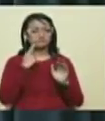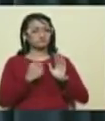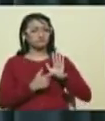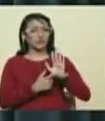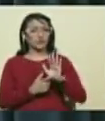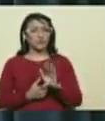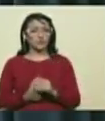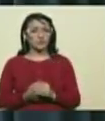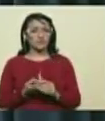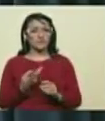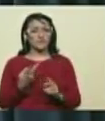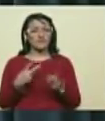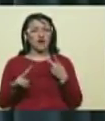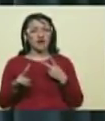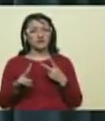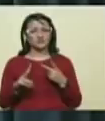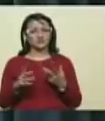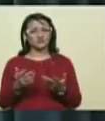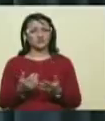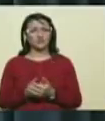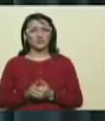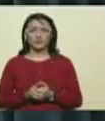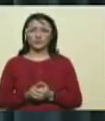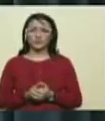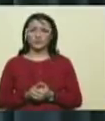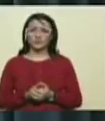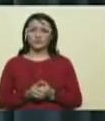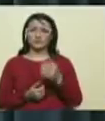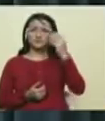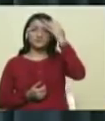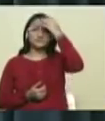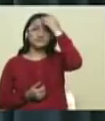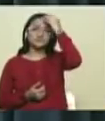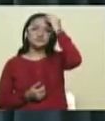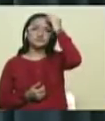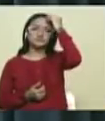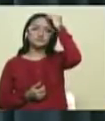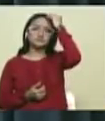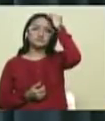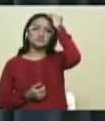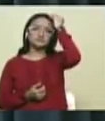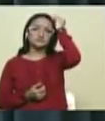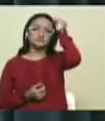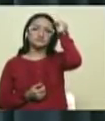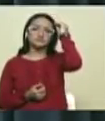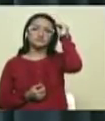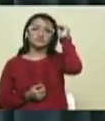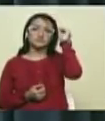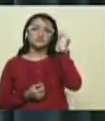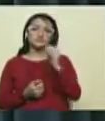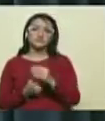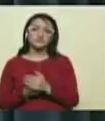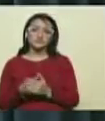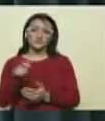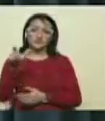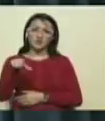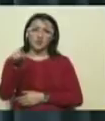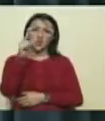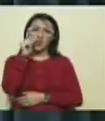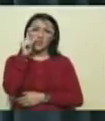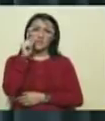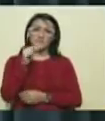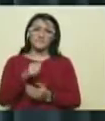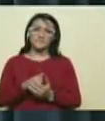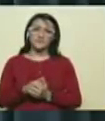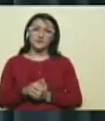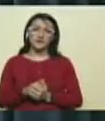y los falsos positivos que usted, y aquí hago el énfasis necesario, que usted, Almagro, vilmente